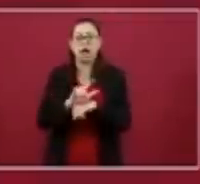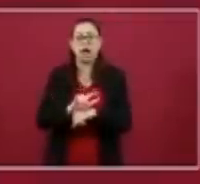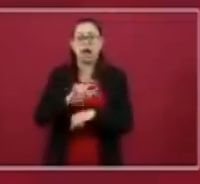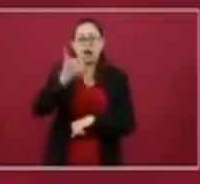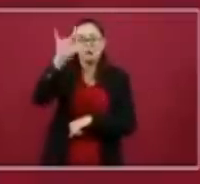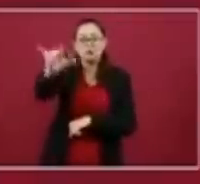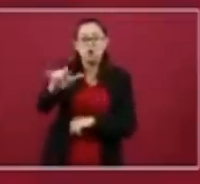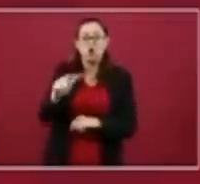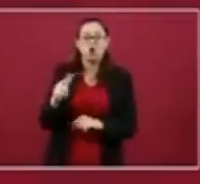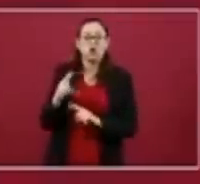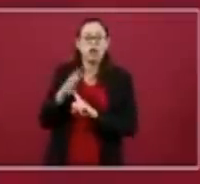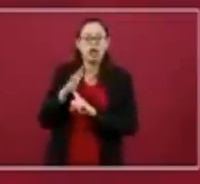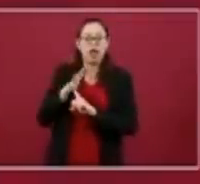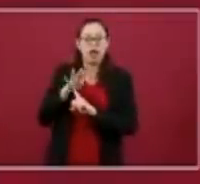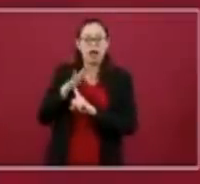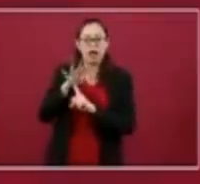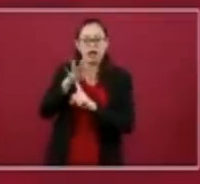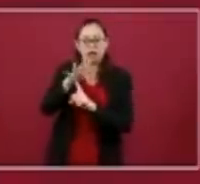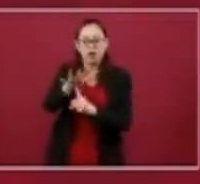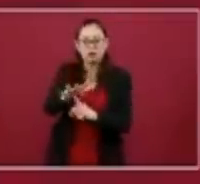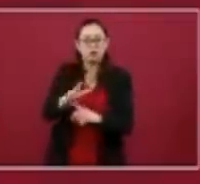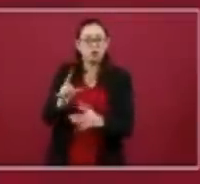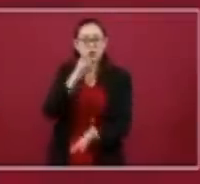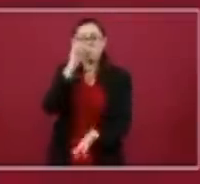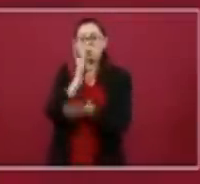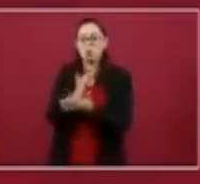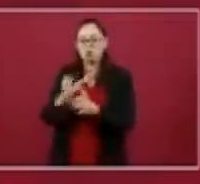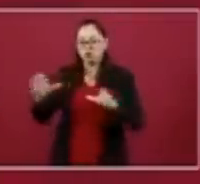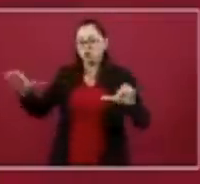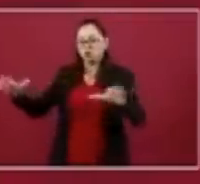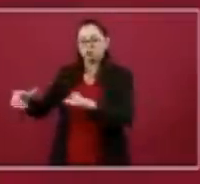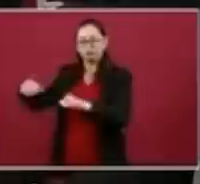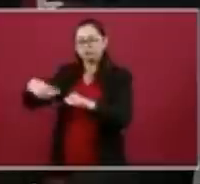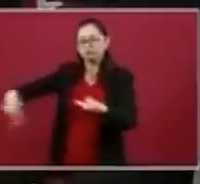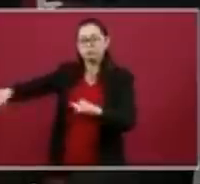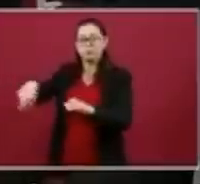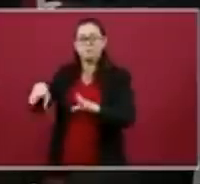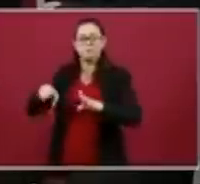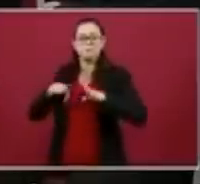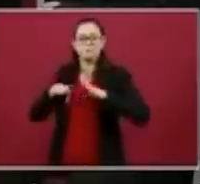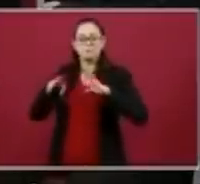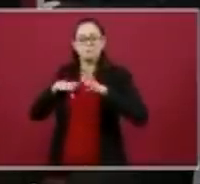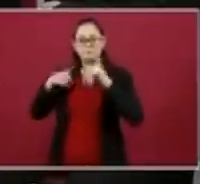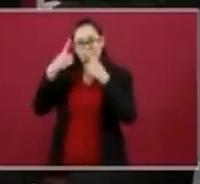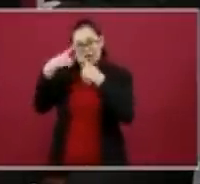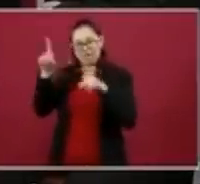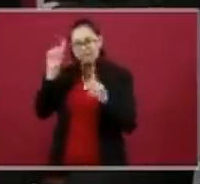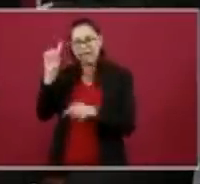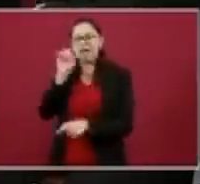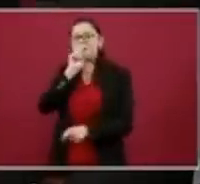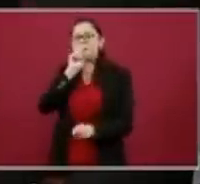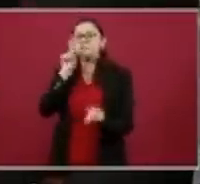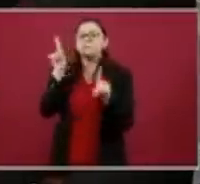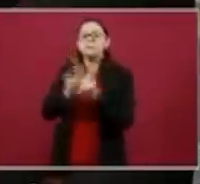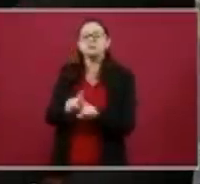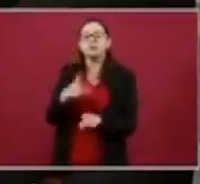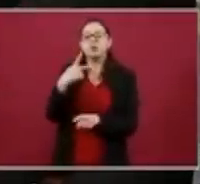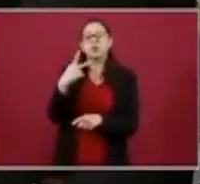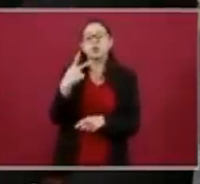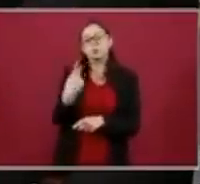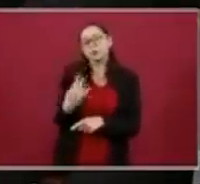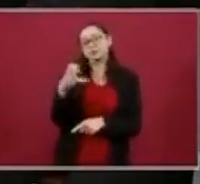helicópteros al servicio de la Marina, del Ejército, también de Protección Civil.